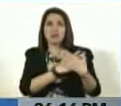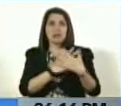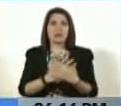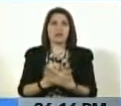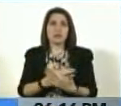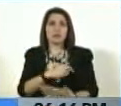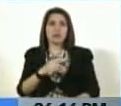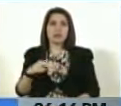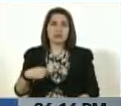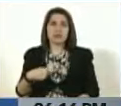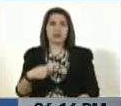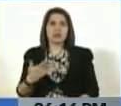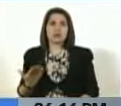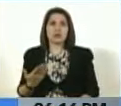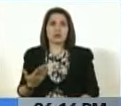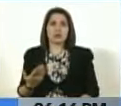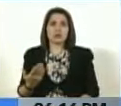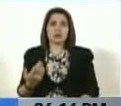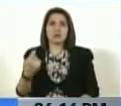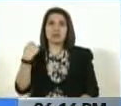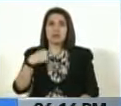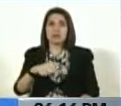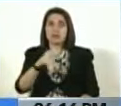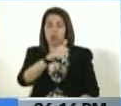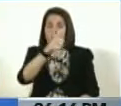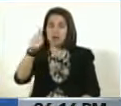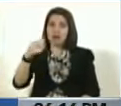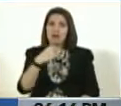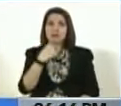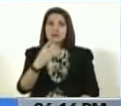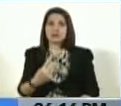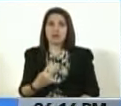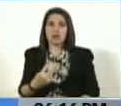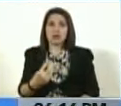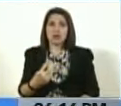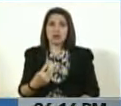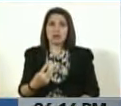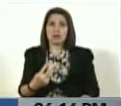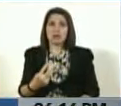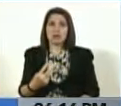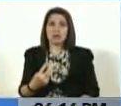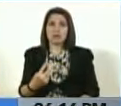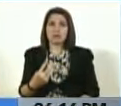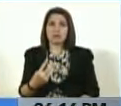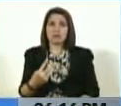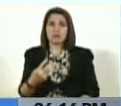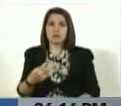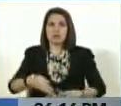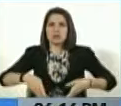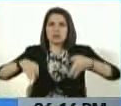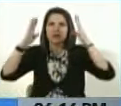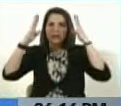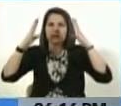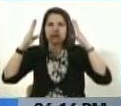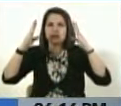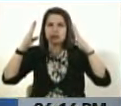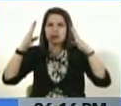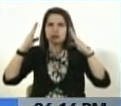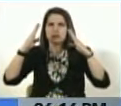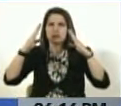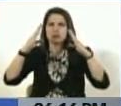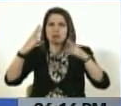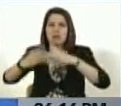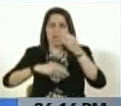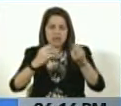nos organizamos, tenemos cada vocero por la poligonal, cada vocero de edificio que se encarga de hacerlo en